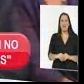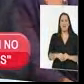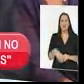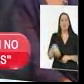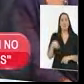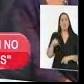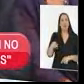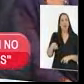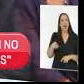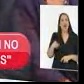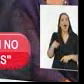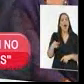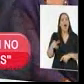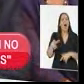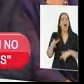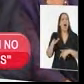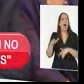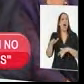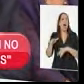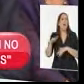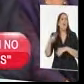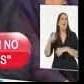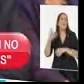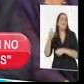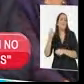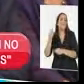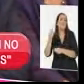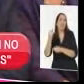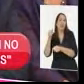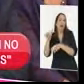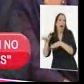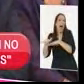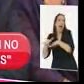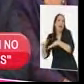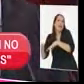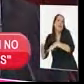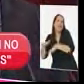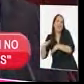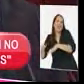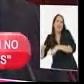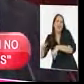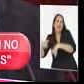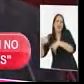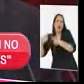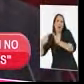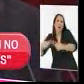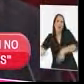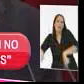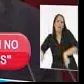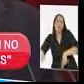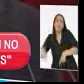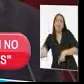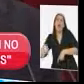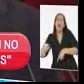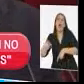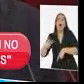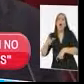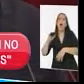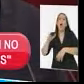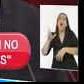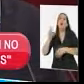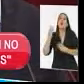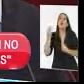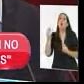y a mí me gusta que el presidente lo diga. Quisiera que todo esto se acompañe de muchas otras más cosas. Mi reclamo no tiene que